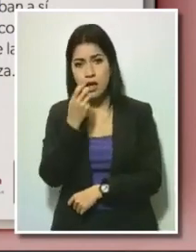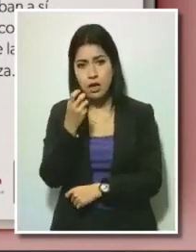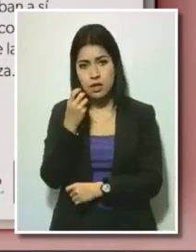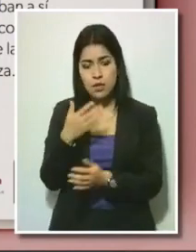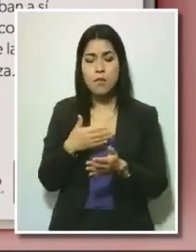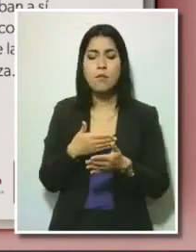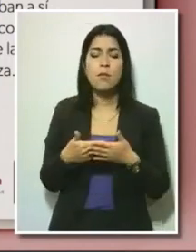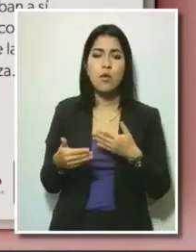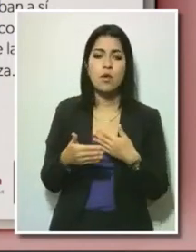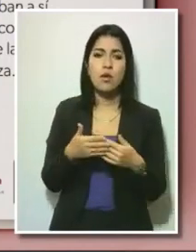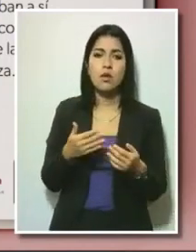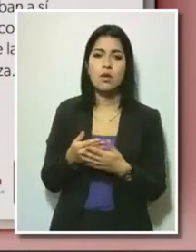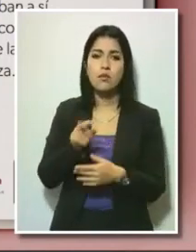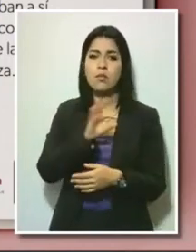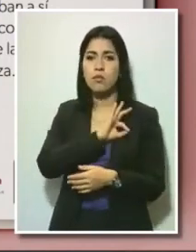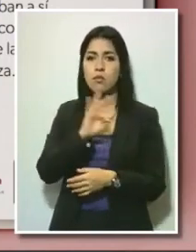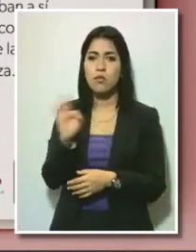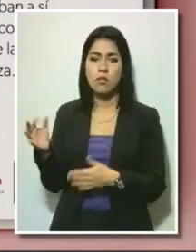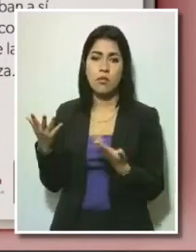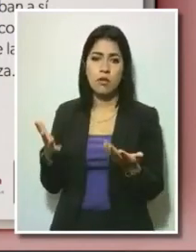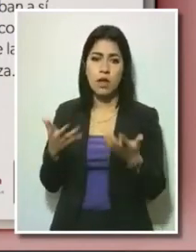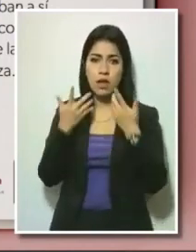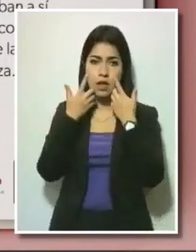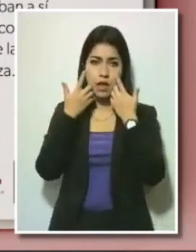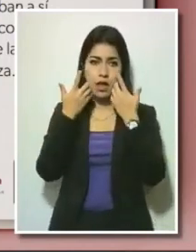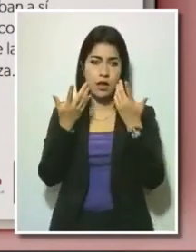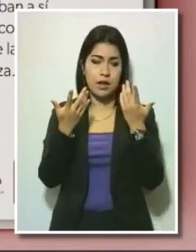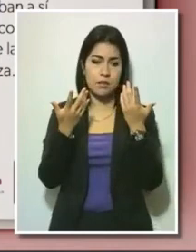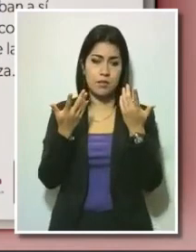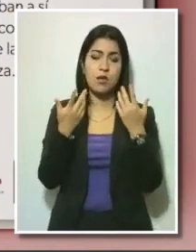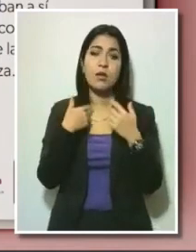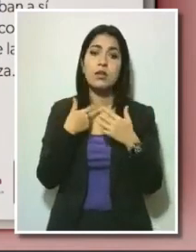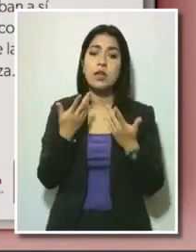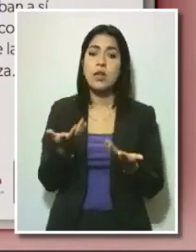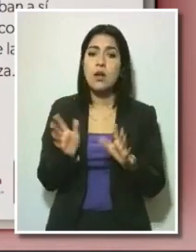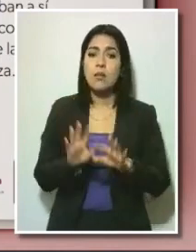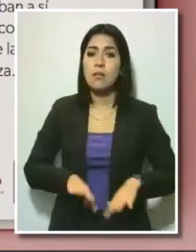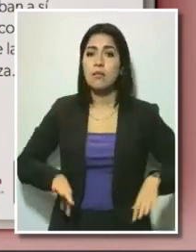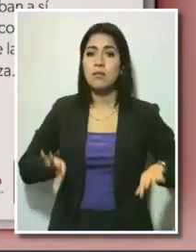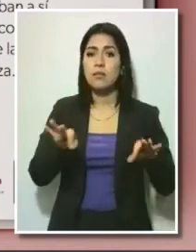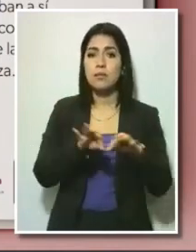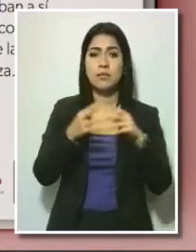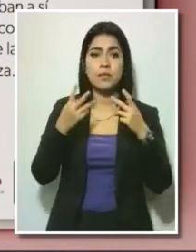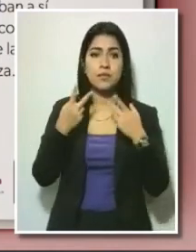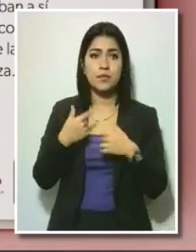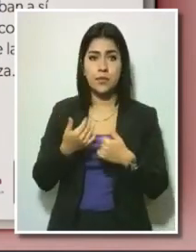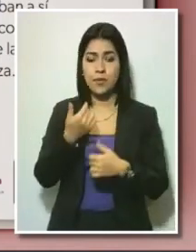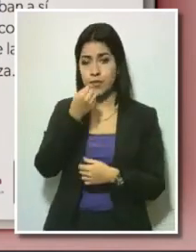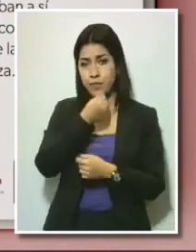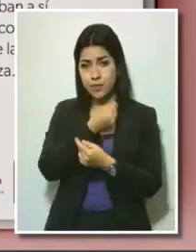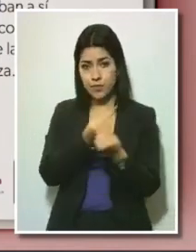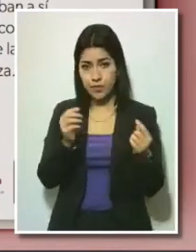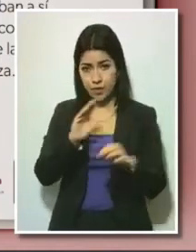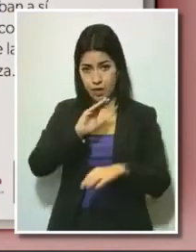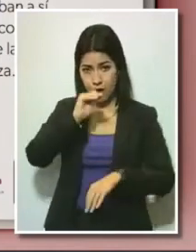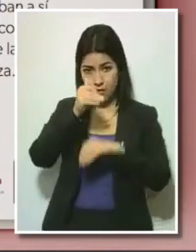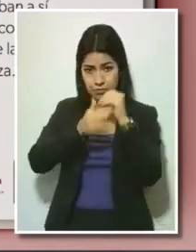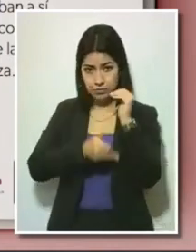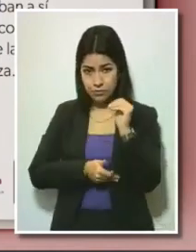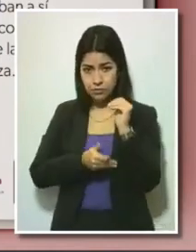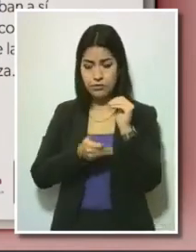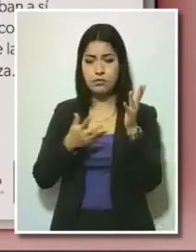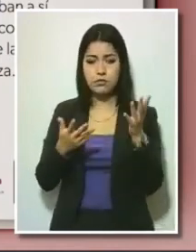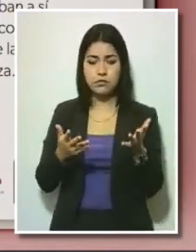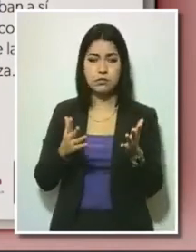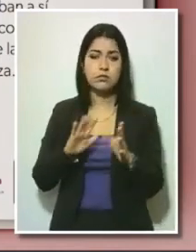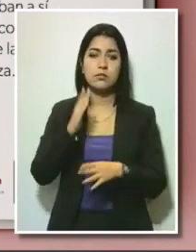modelo y es el perfil del egreso. Los rasgos fundamentales es que se logre una niñez y niñeces